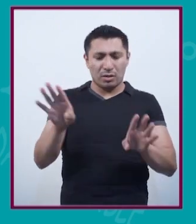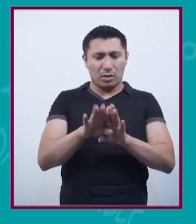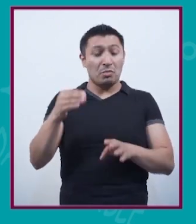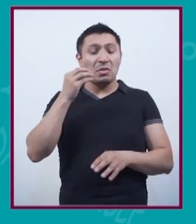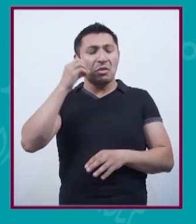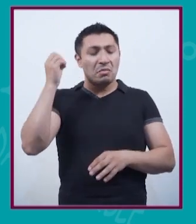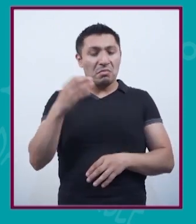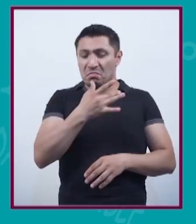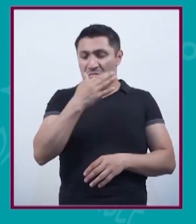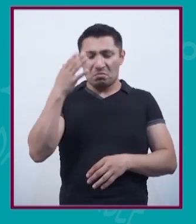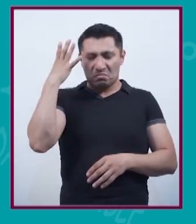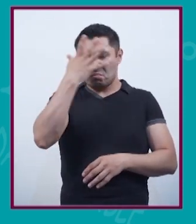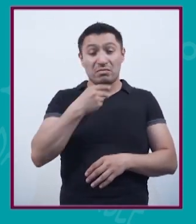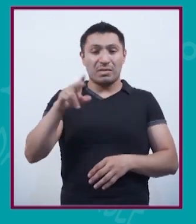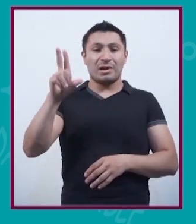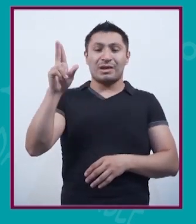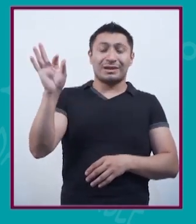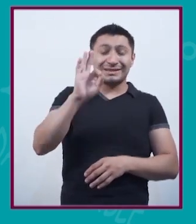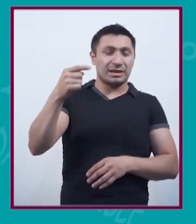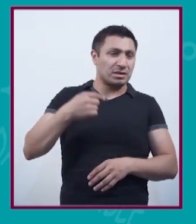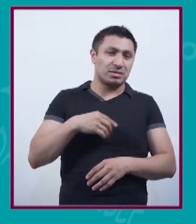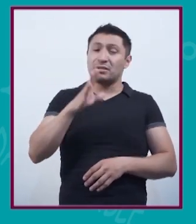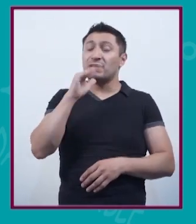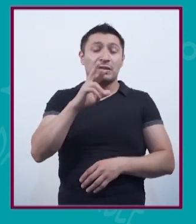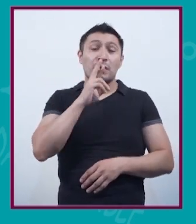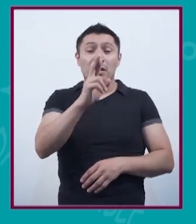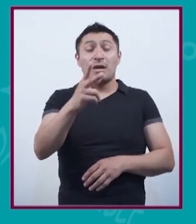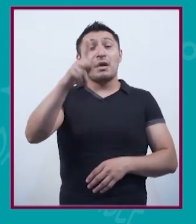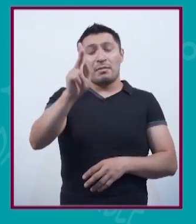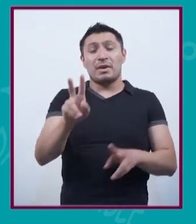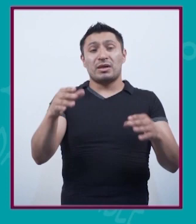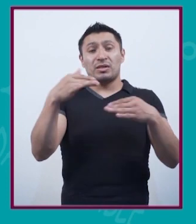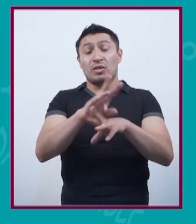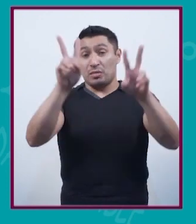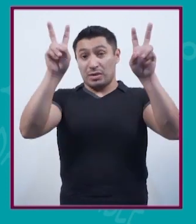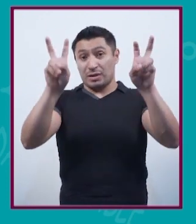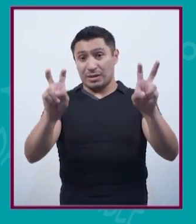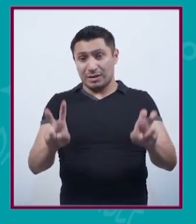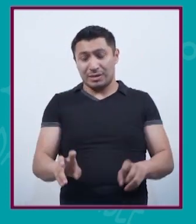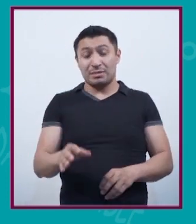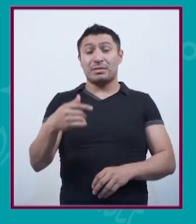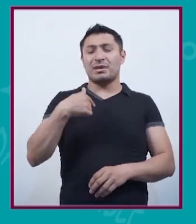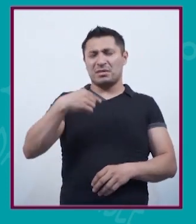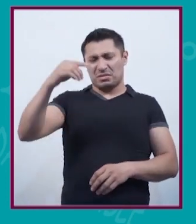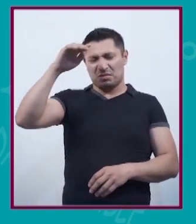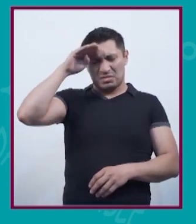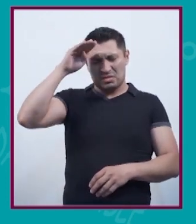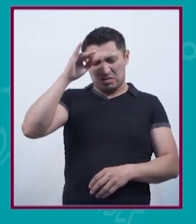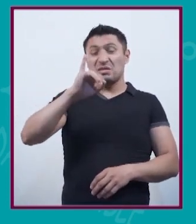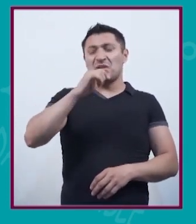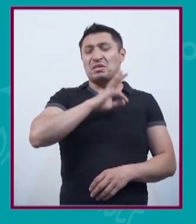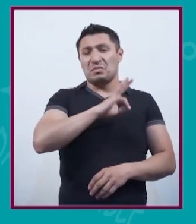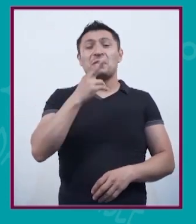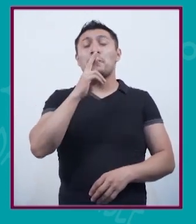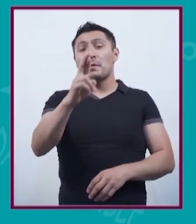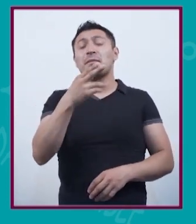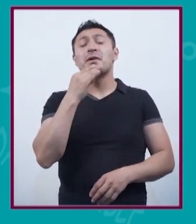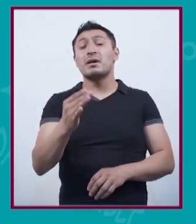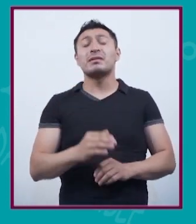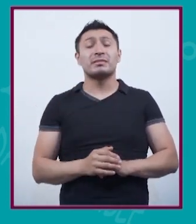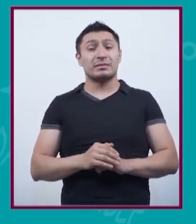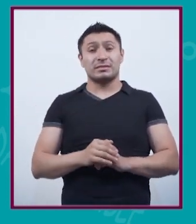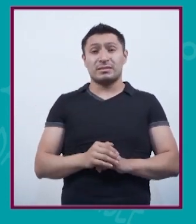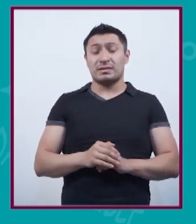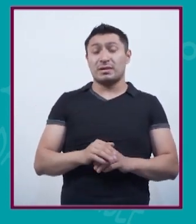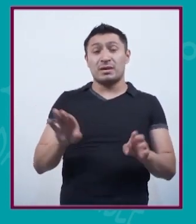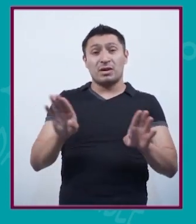Ya, yo puedo responder muy bien a nivel temático. Quizás a nivel estético no tenga todas las herramientas académicas,